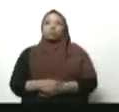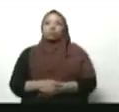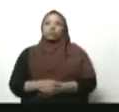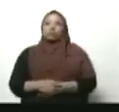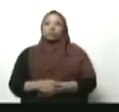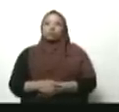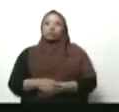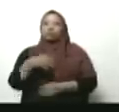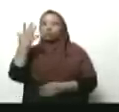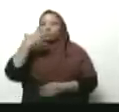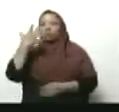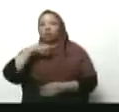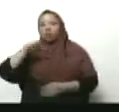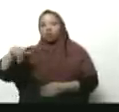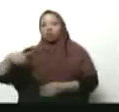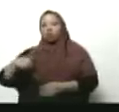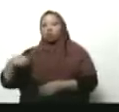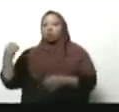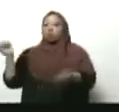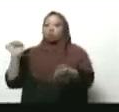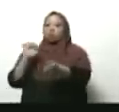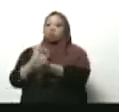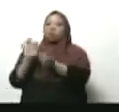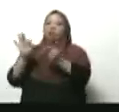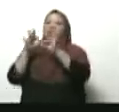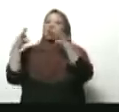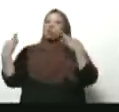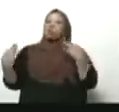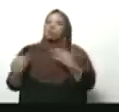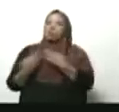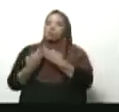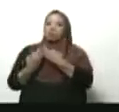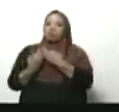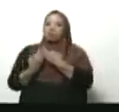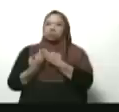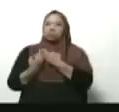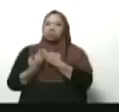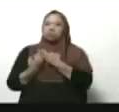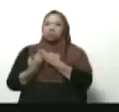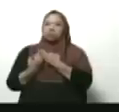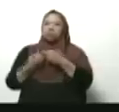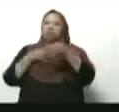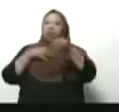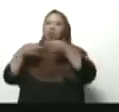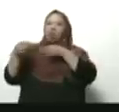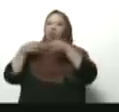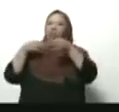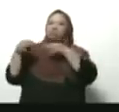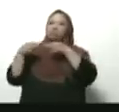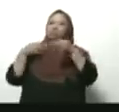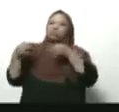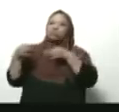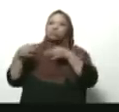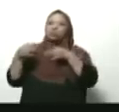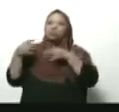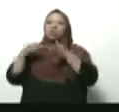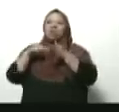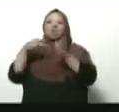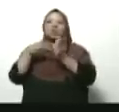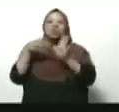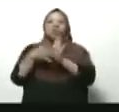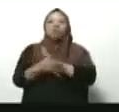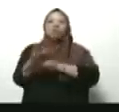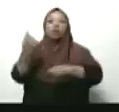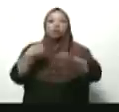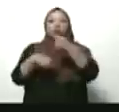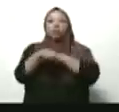invisibilizado y neutralizado a la familia allí explicamos qué son las drogas sustancias